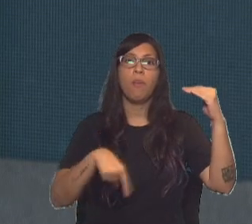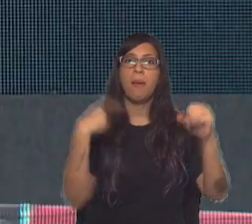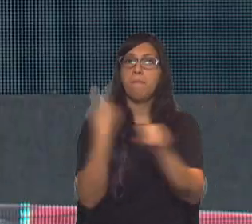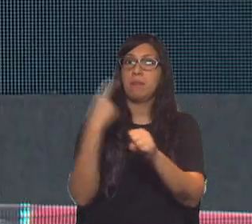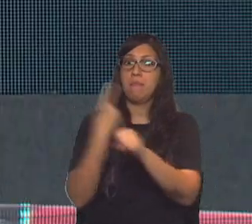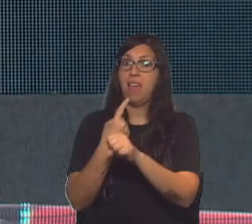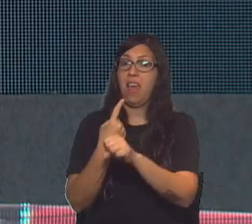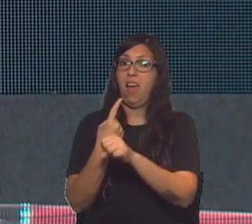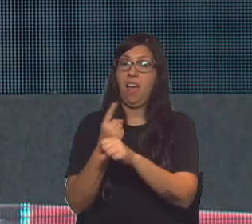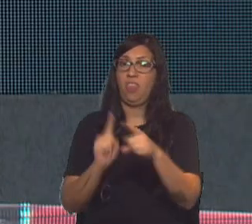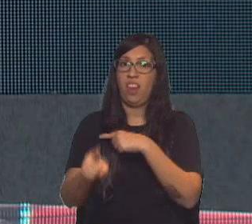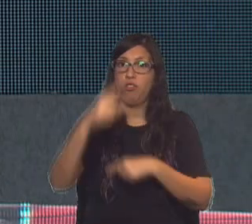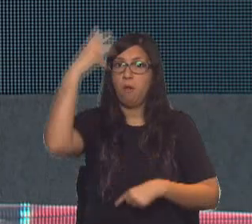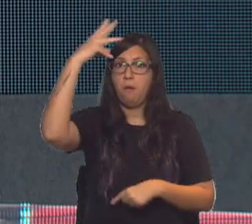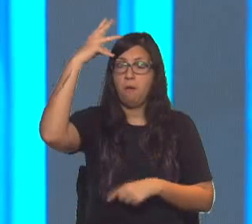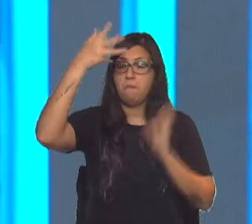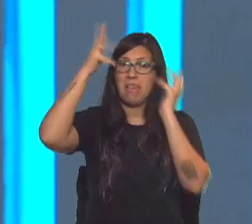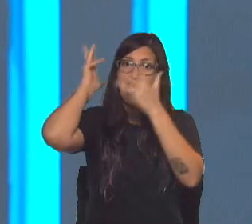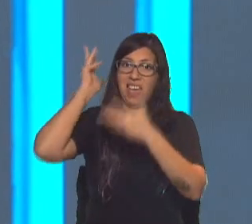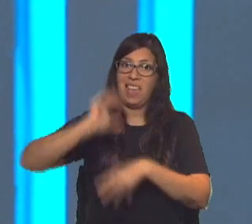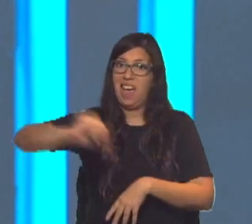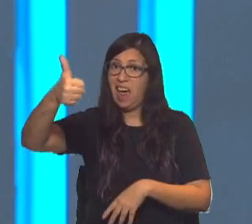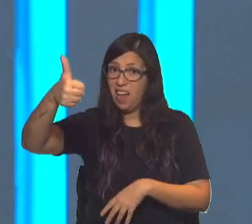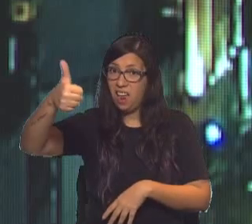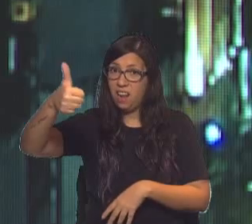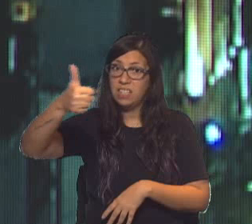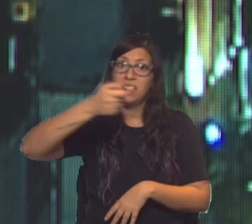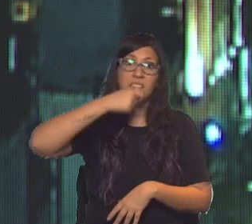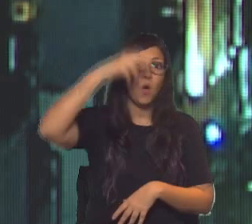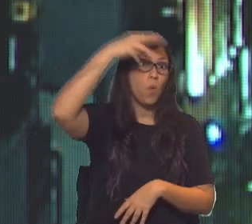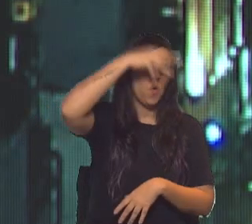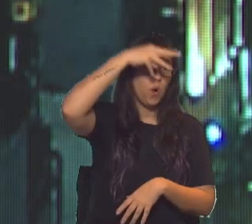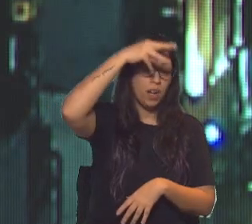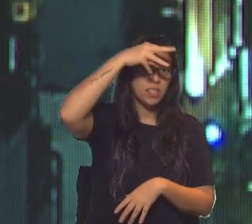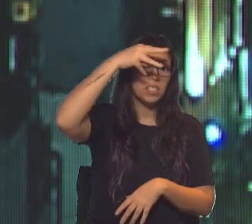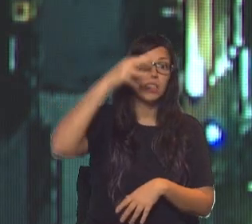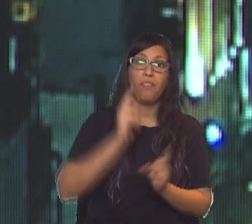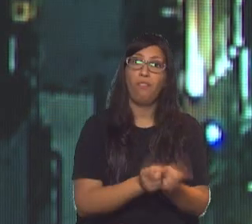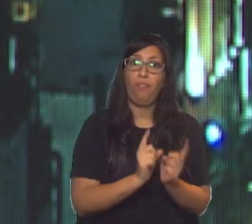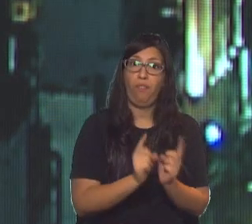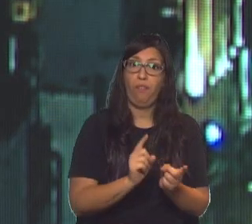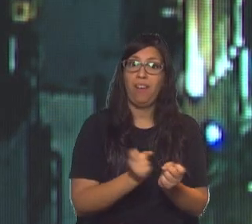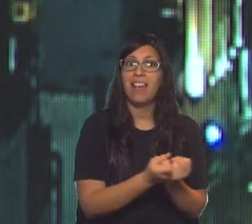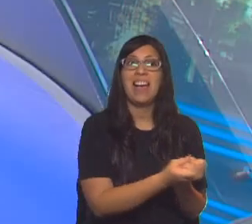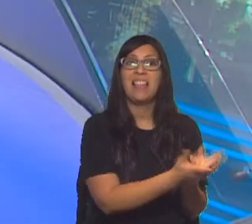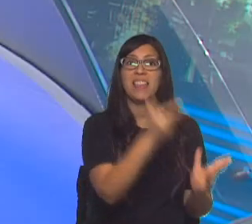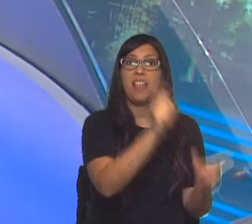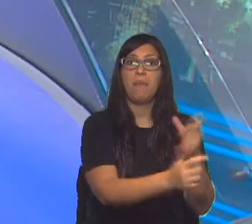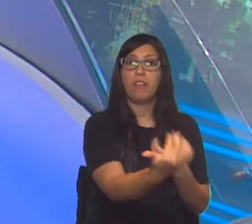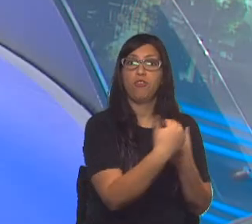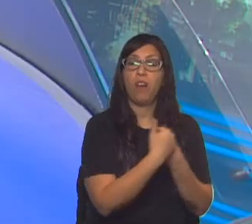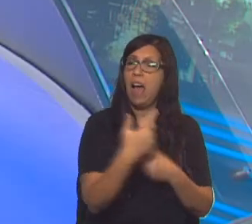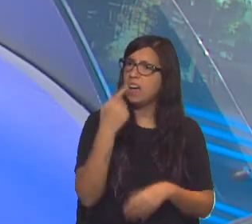vuelta m claro y si bul mantiene su su caudal o lo